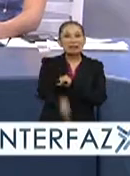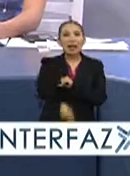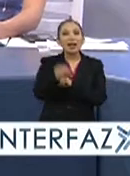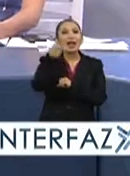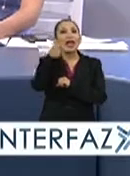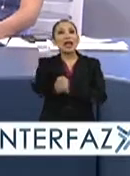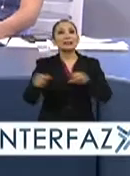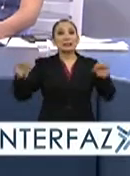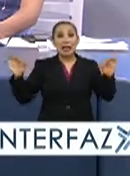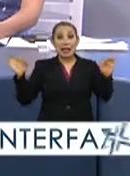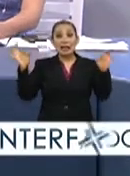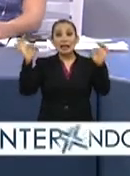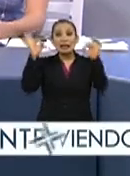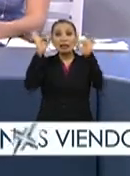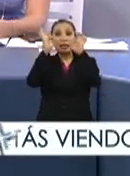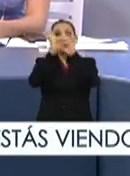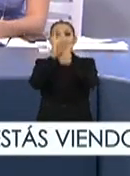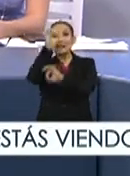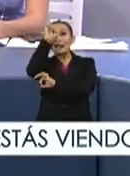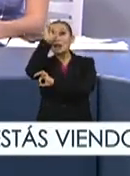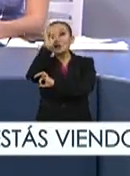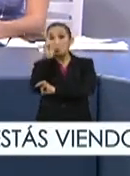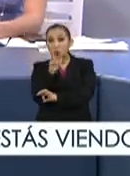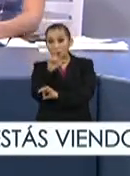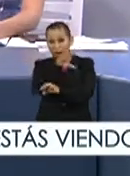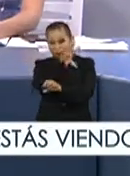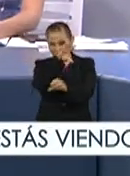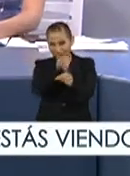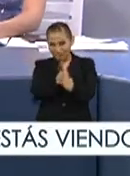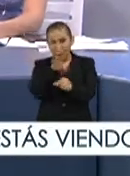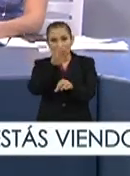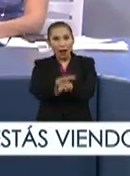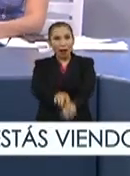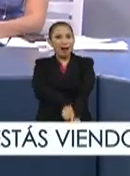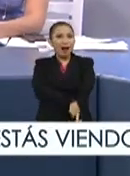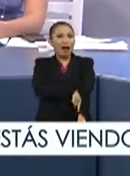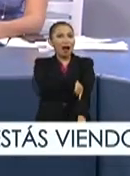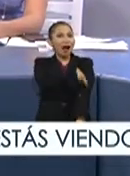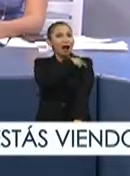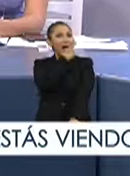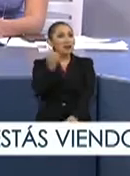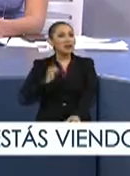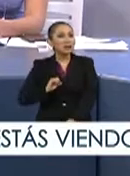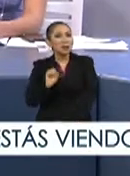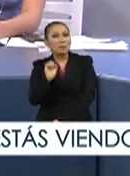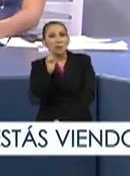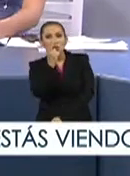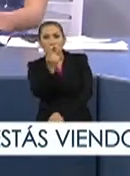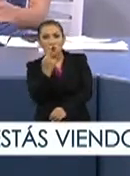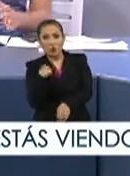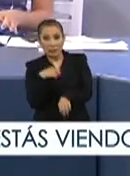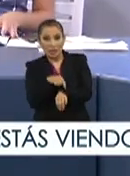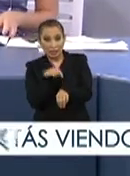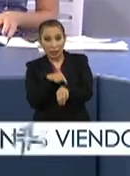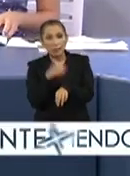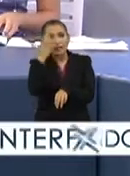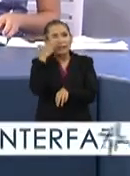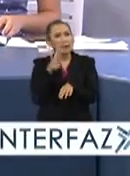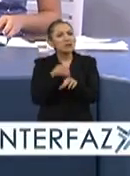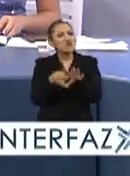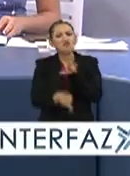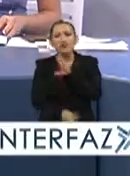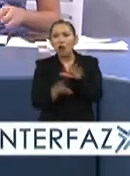trata del eclipse de luna, el eclipse total de luna más largo de este siglo XXI. Y para saber todos